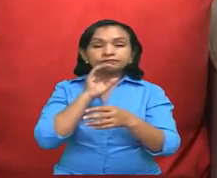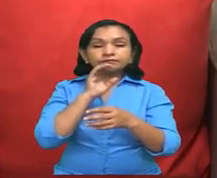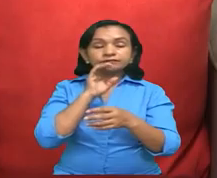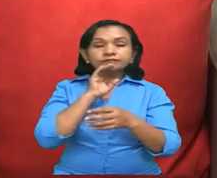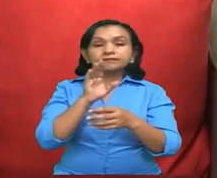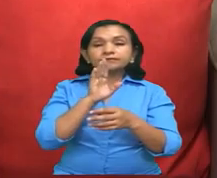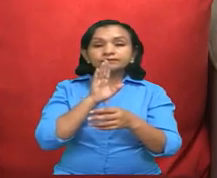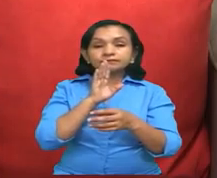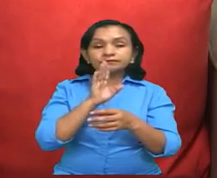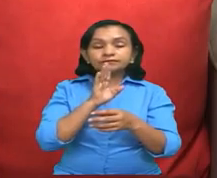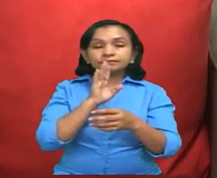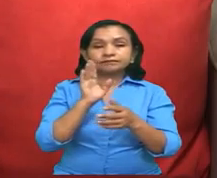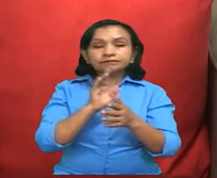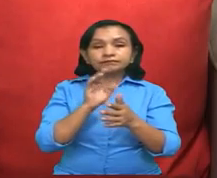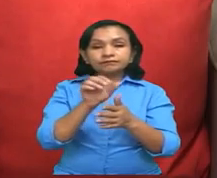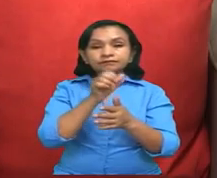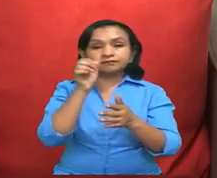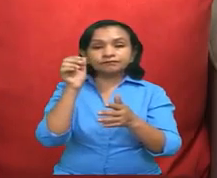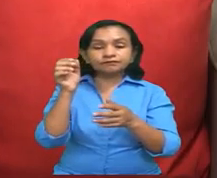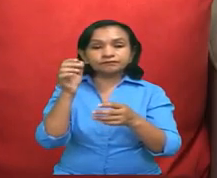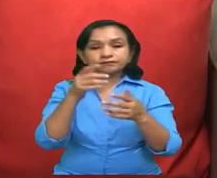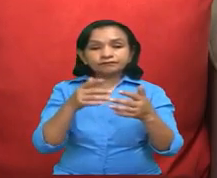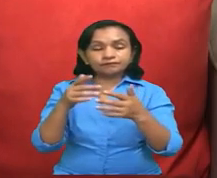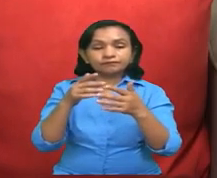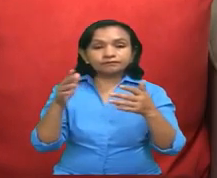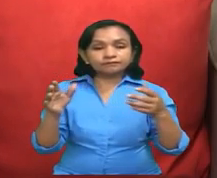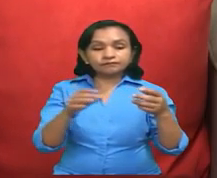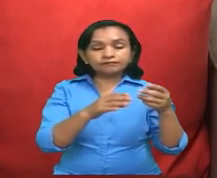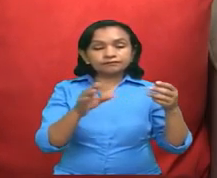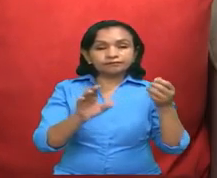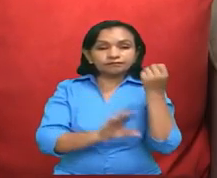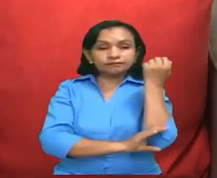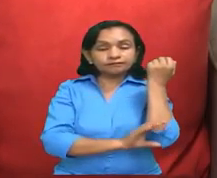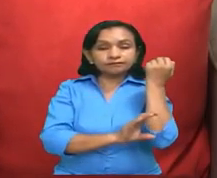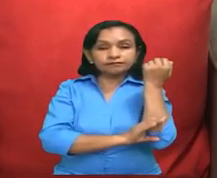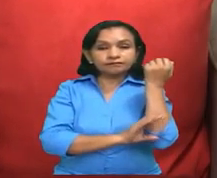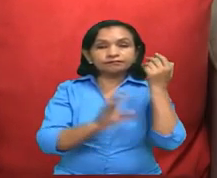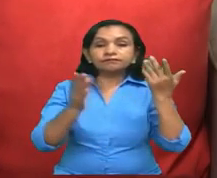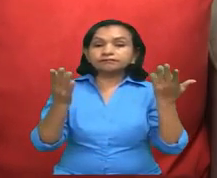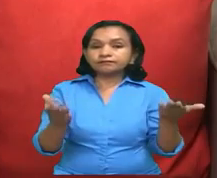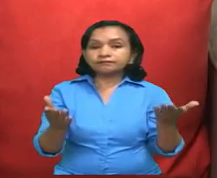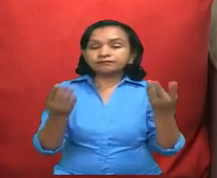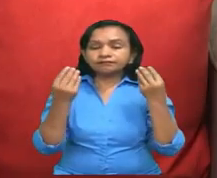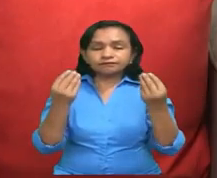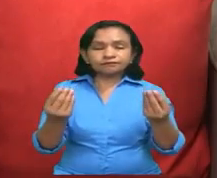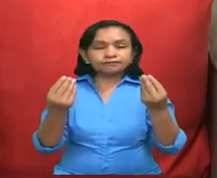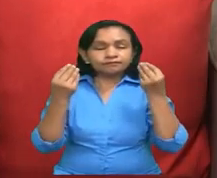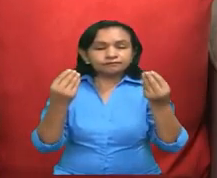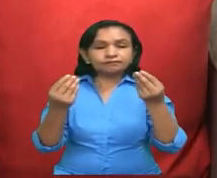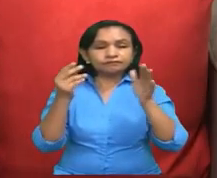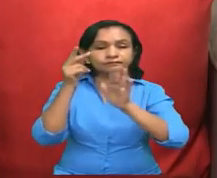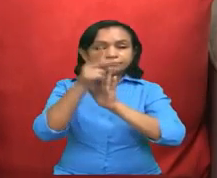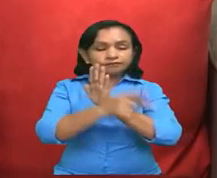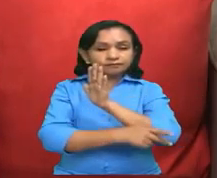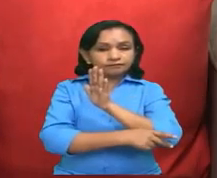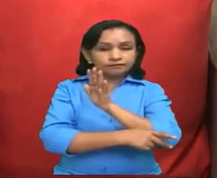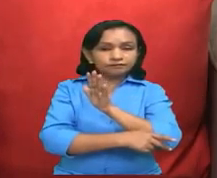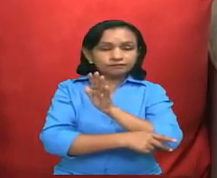sin embargo, esto incluye a 22 países, y no solamente de Europa, pues como estábamos mencionando en el